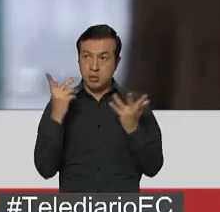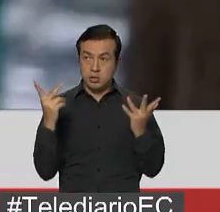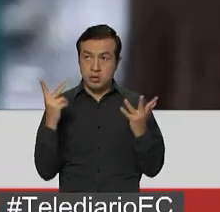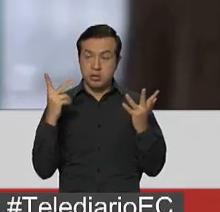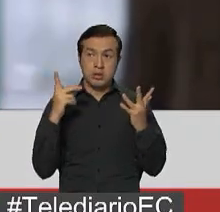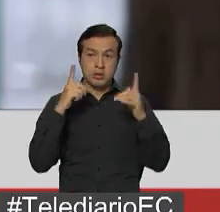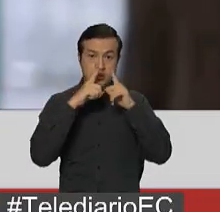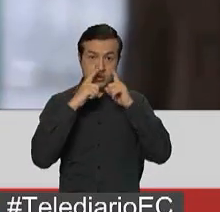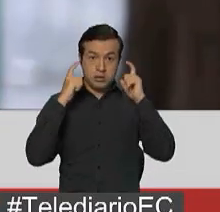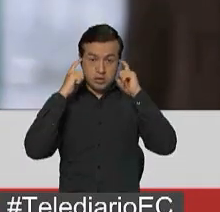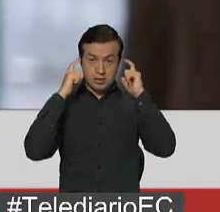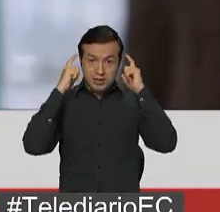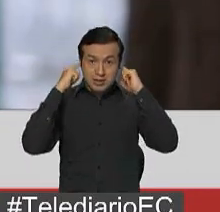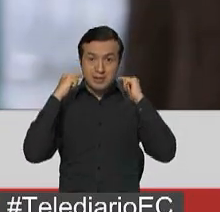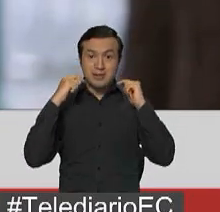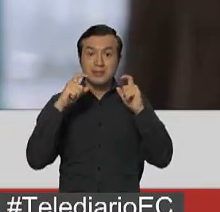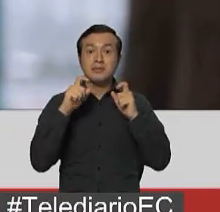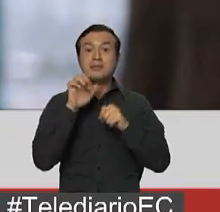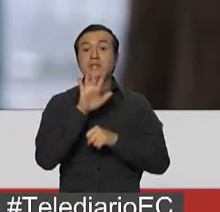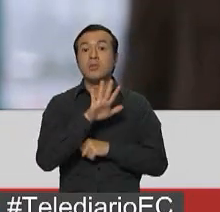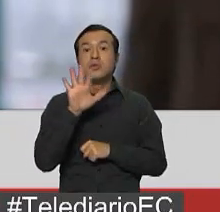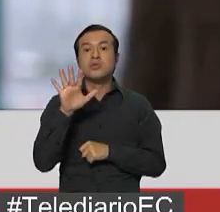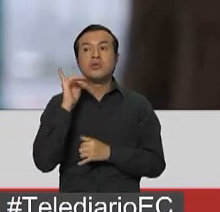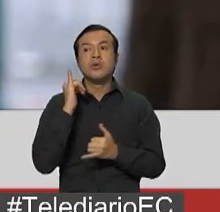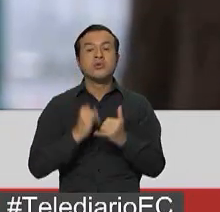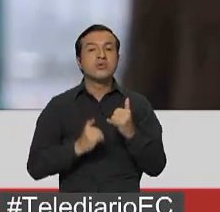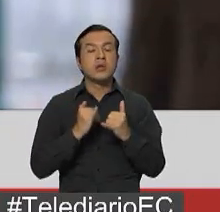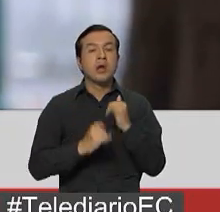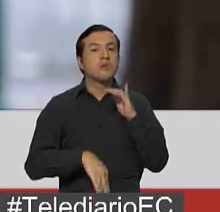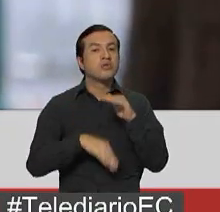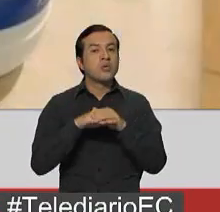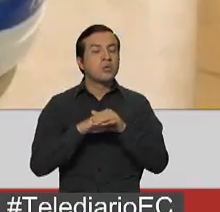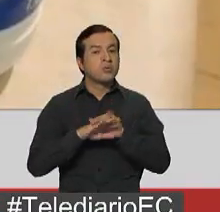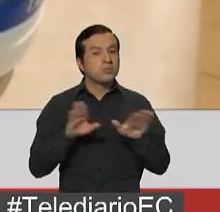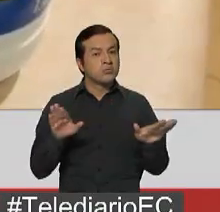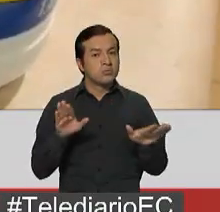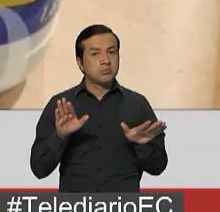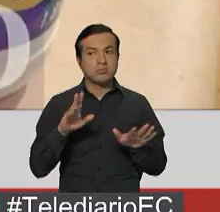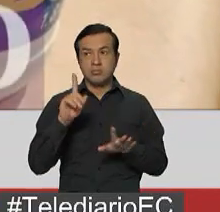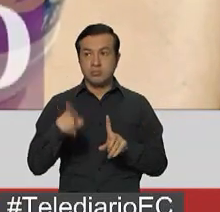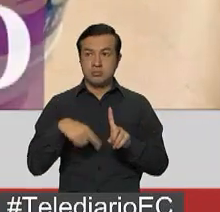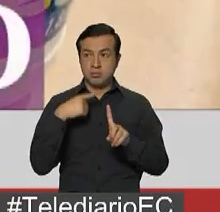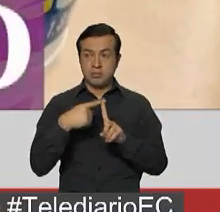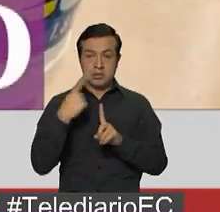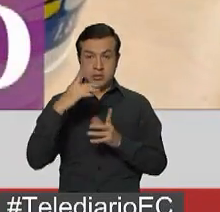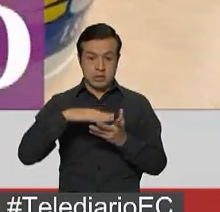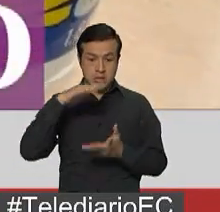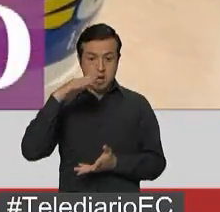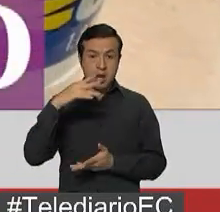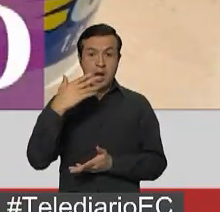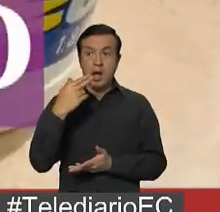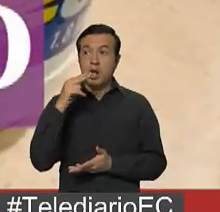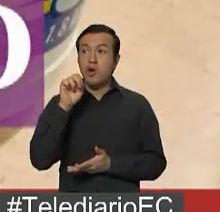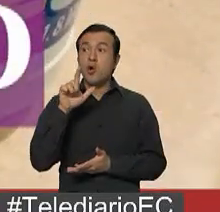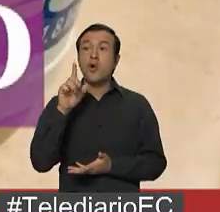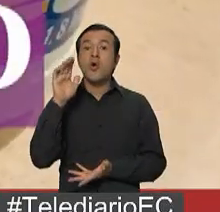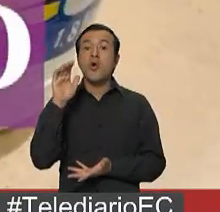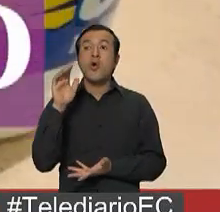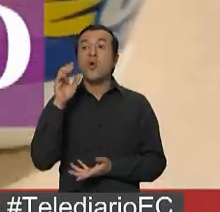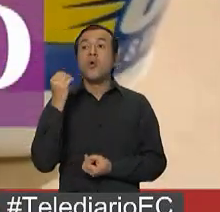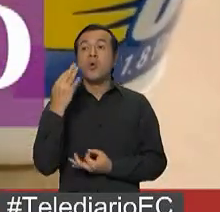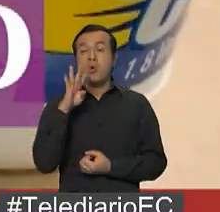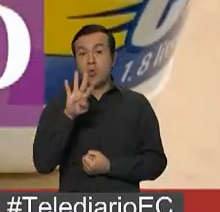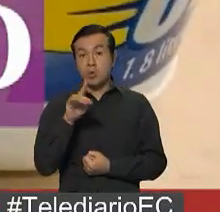mascarillas quirúrgicas en 55 centavos cada una en cambio el litro de alcohol no debe costar más de